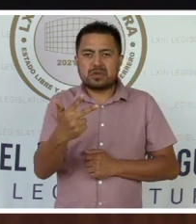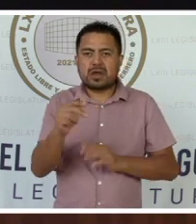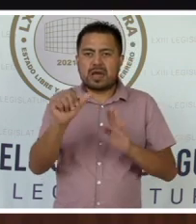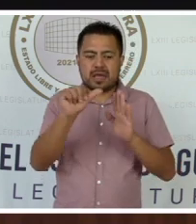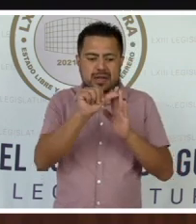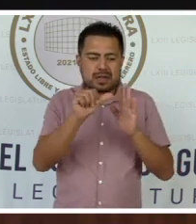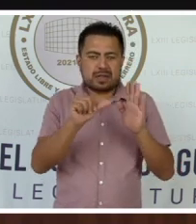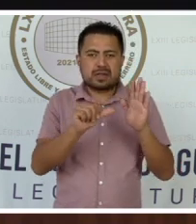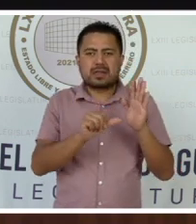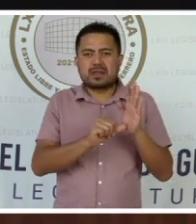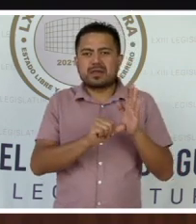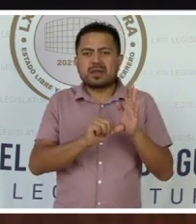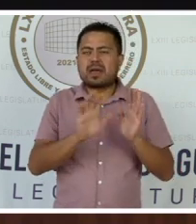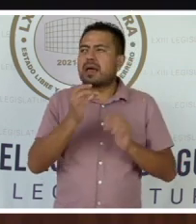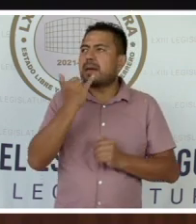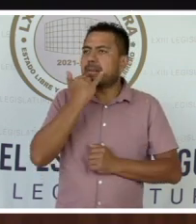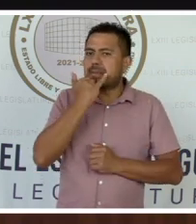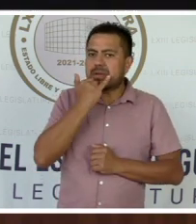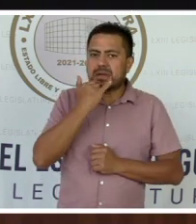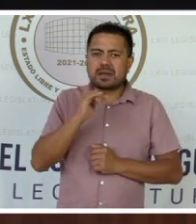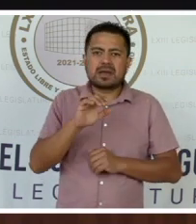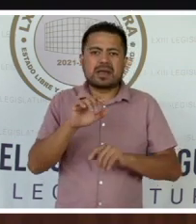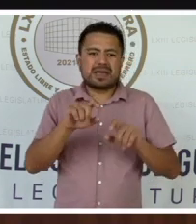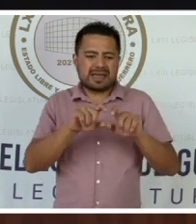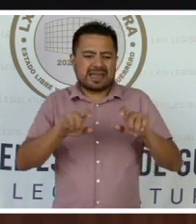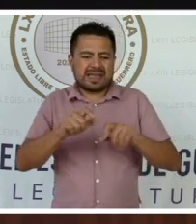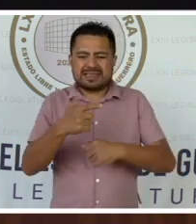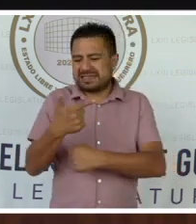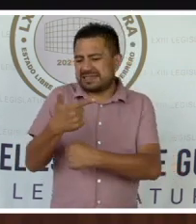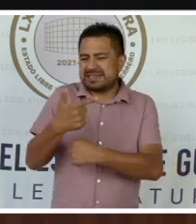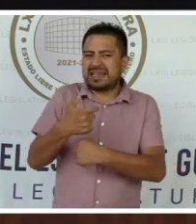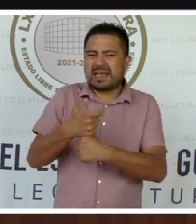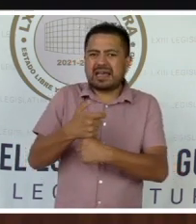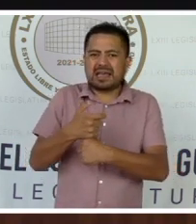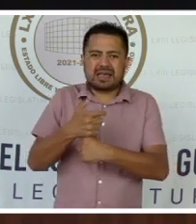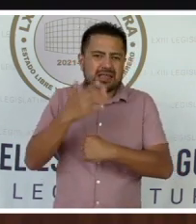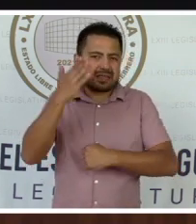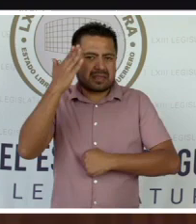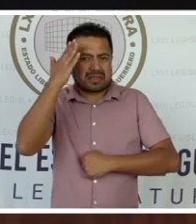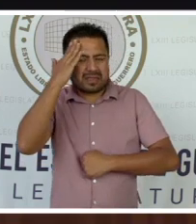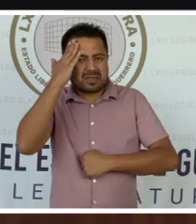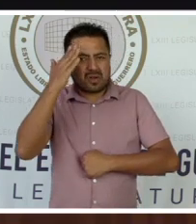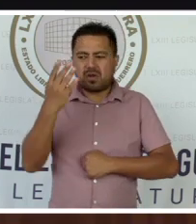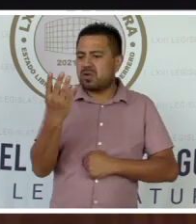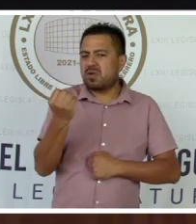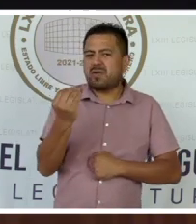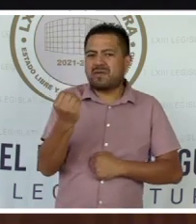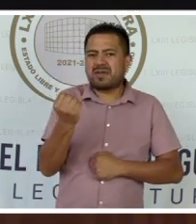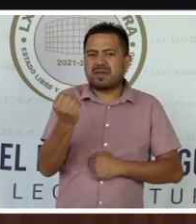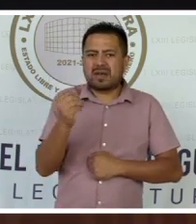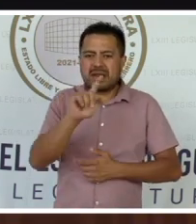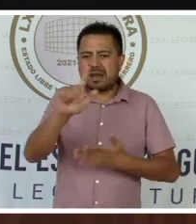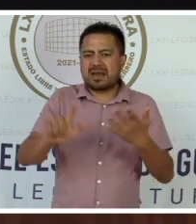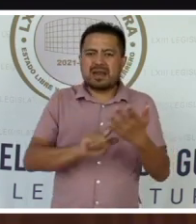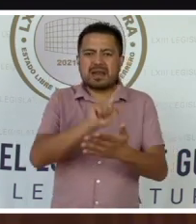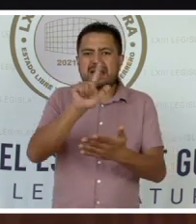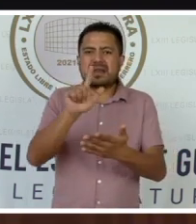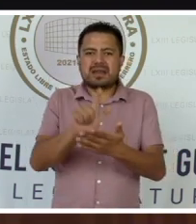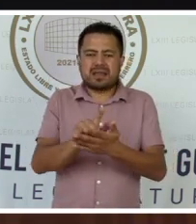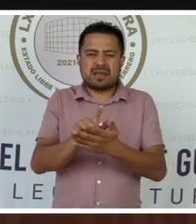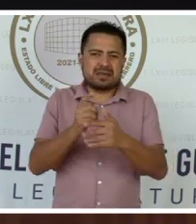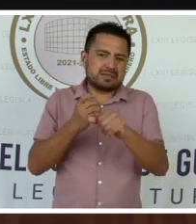el artículo perdón y el capítulo séptimo al título noveno de la Ley Orgánica